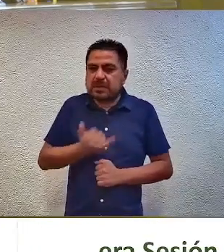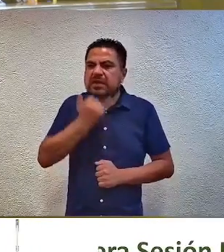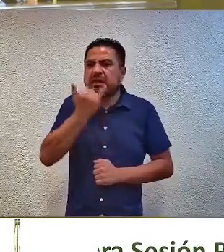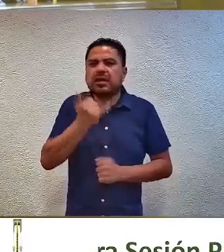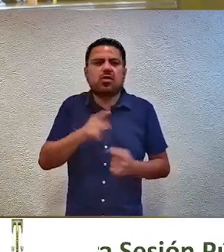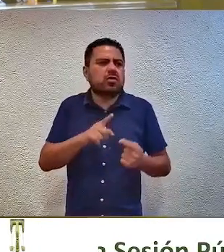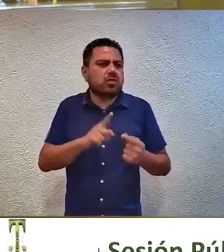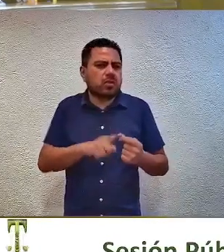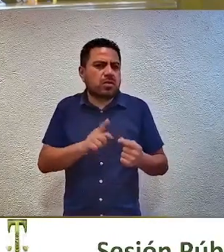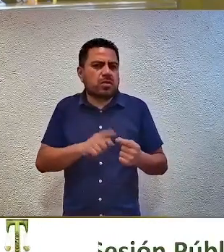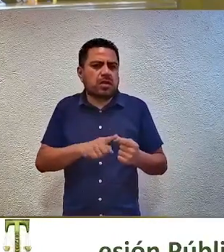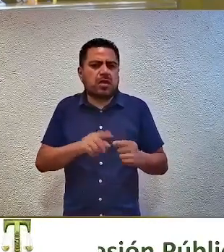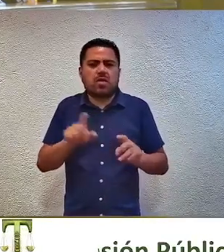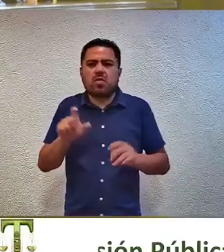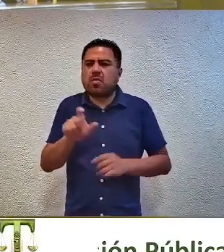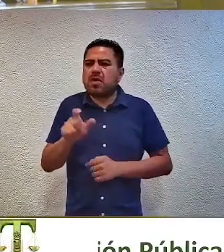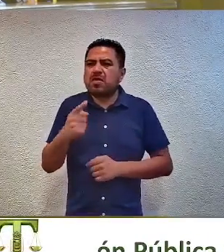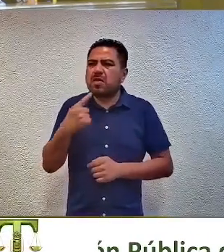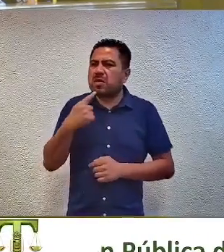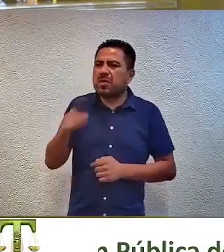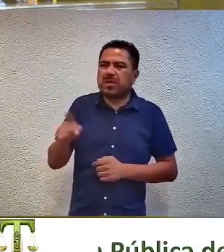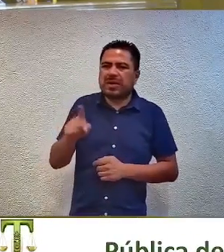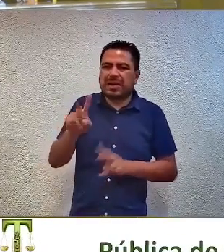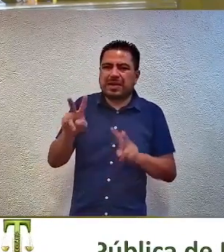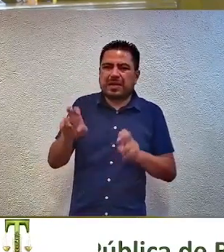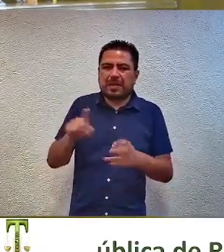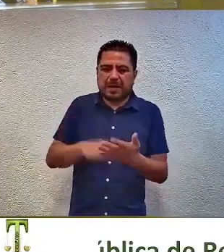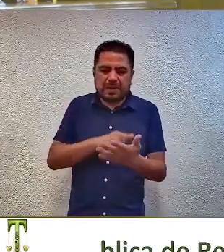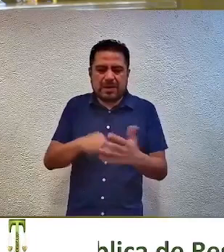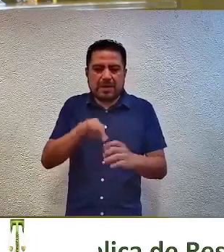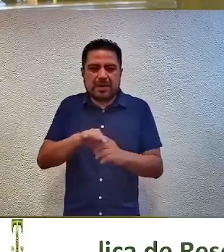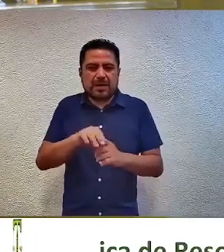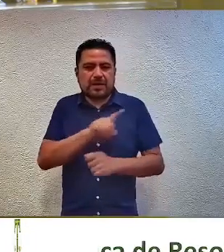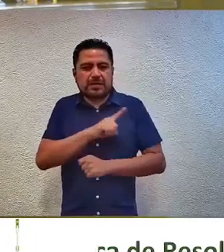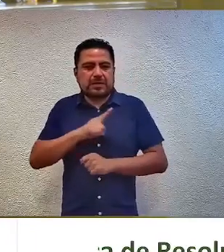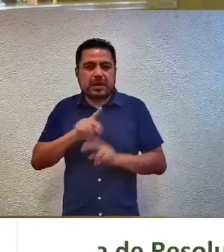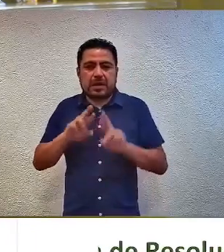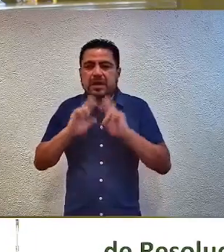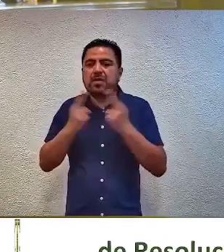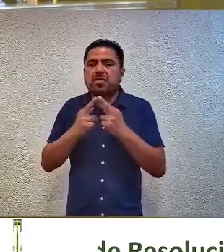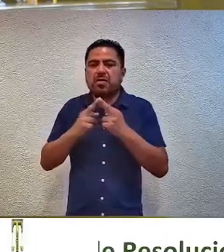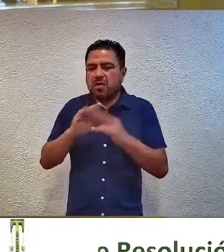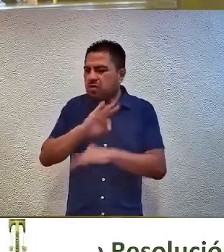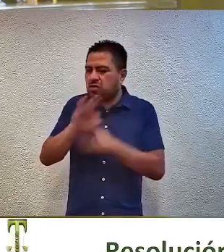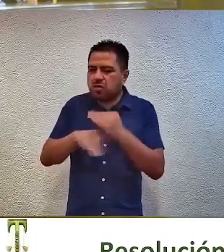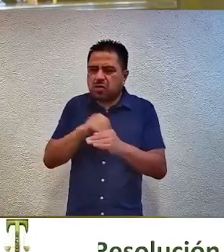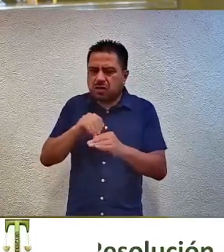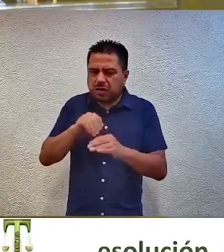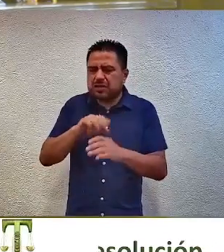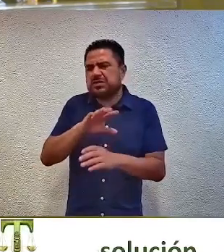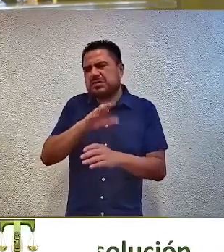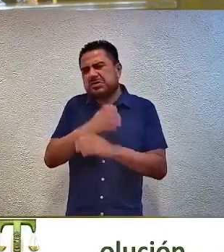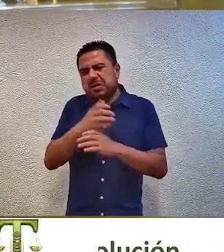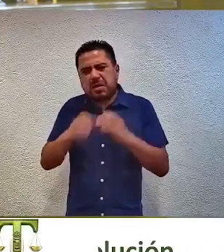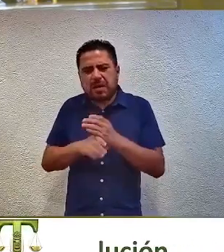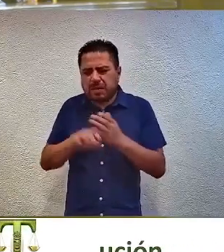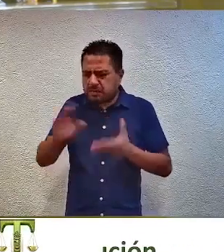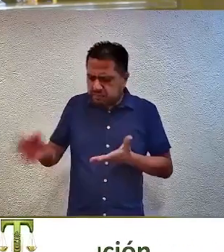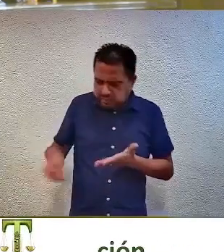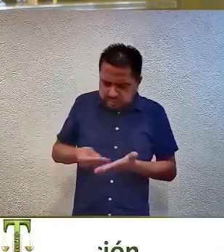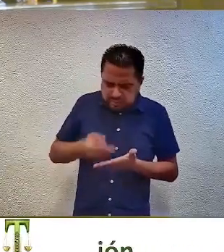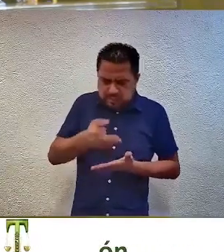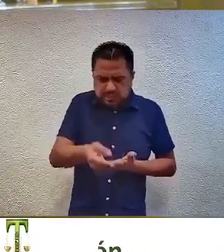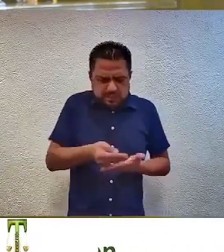que, tratándose de calumnia en materia electoral, deben reunirse todos y cada uno de los elementos configurativos, a saber,